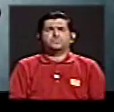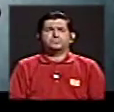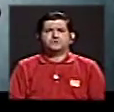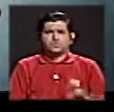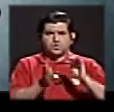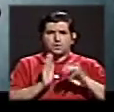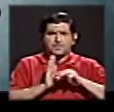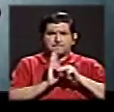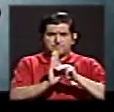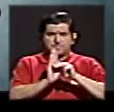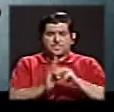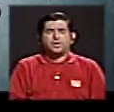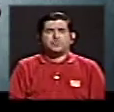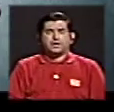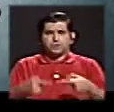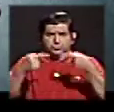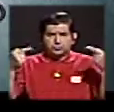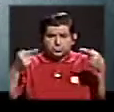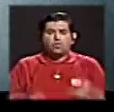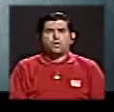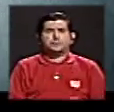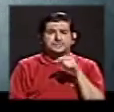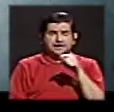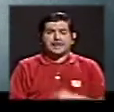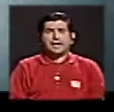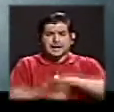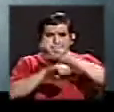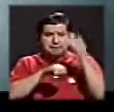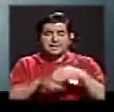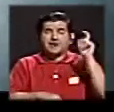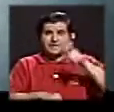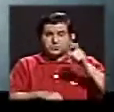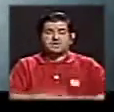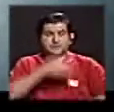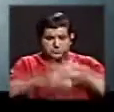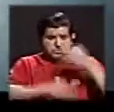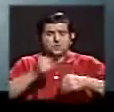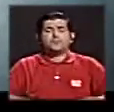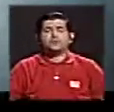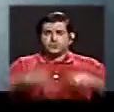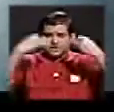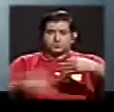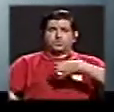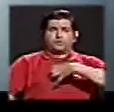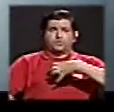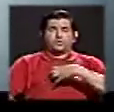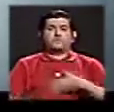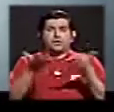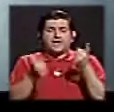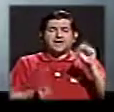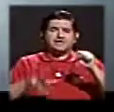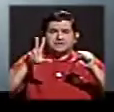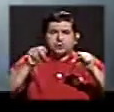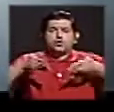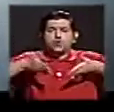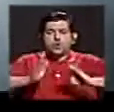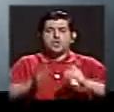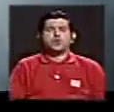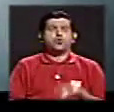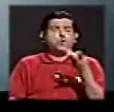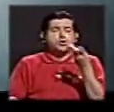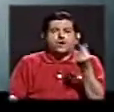anticonceptivos, existe la necesidad del aborto. Poder tomar su propia decisión sobre si quiere tener un hijo y